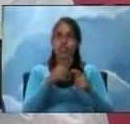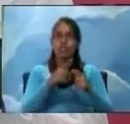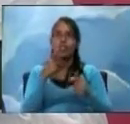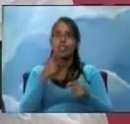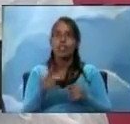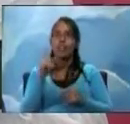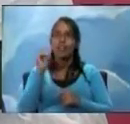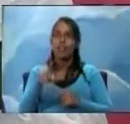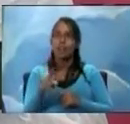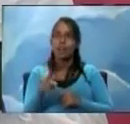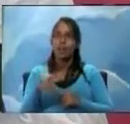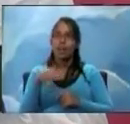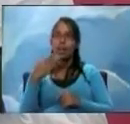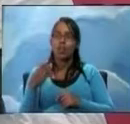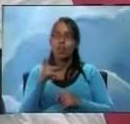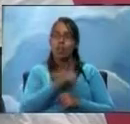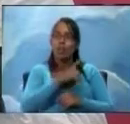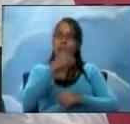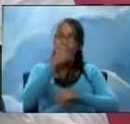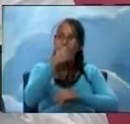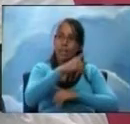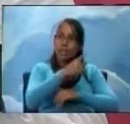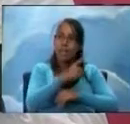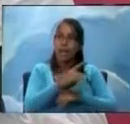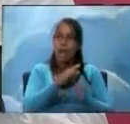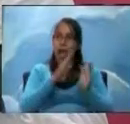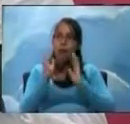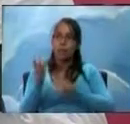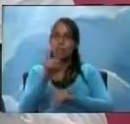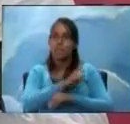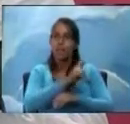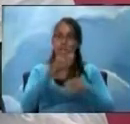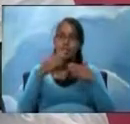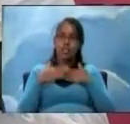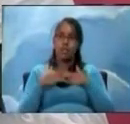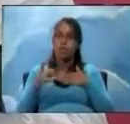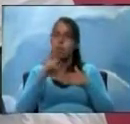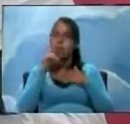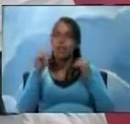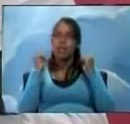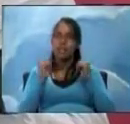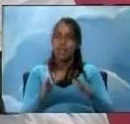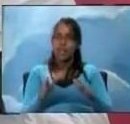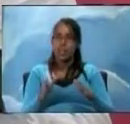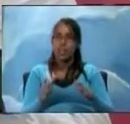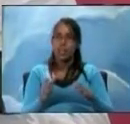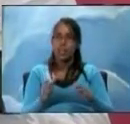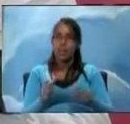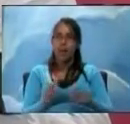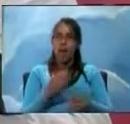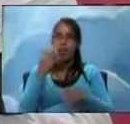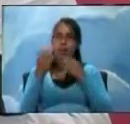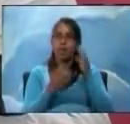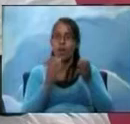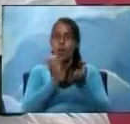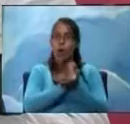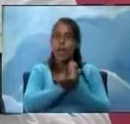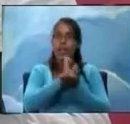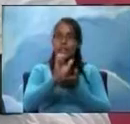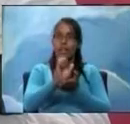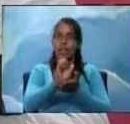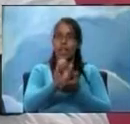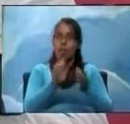dirá también a los de la izquierda, apartado de mí, malditos, al fuego